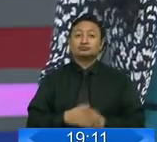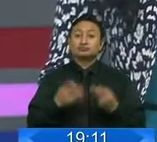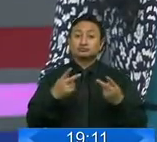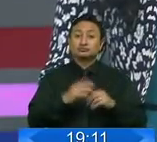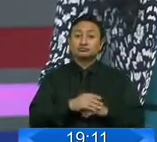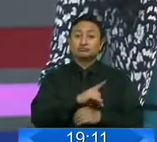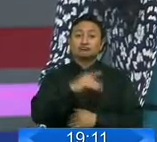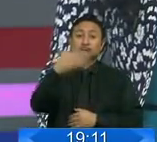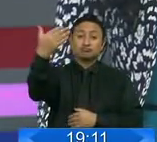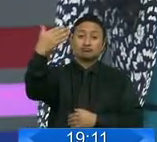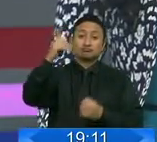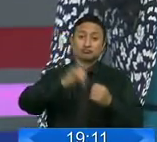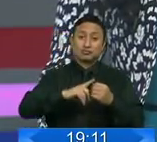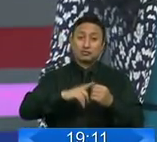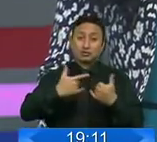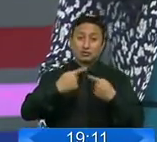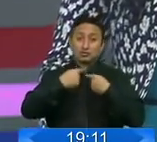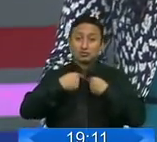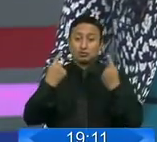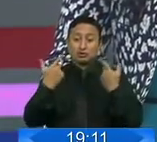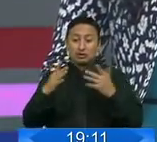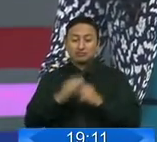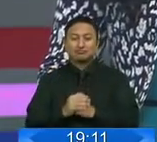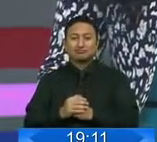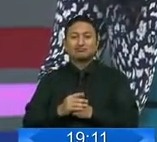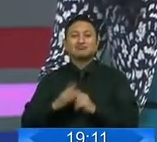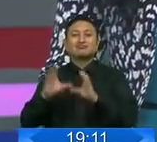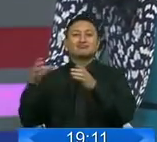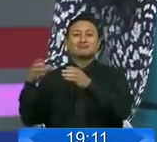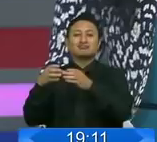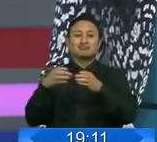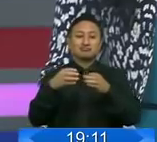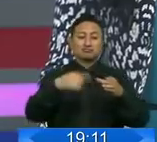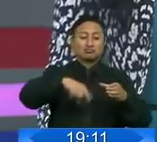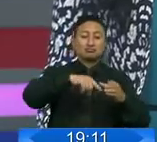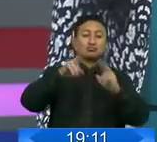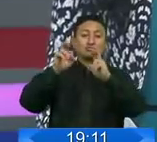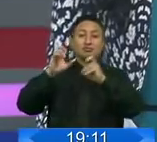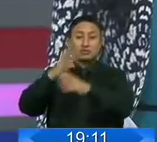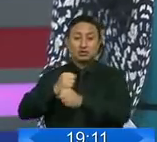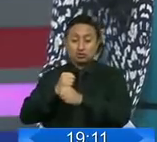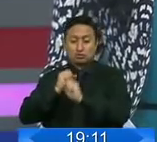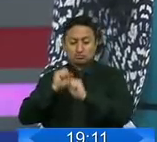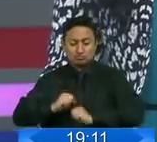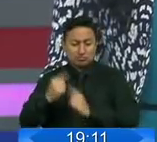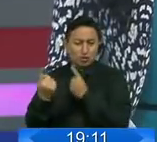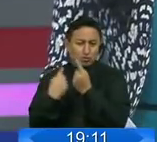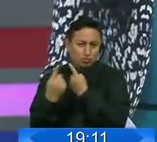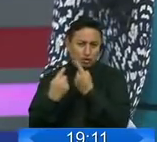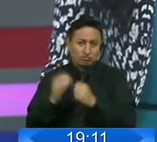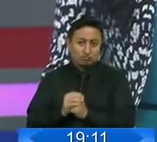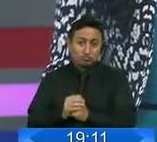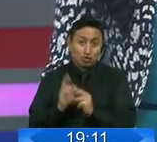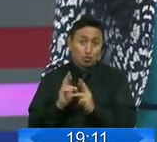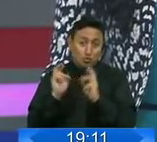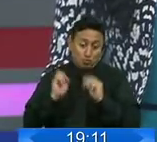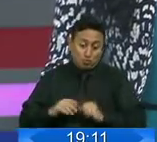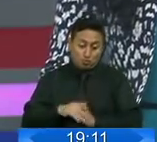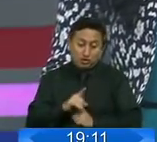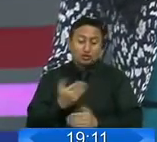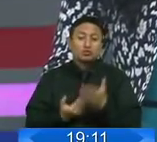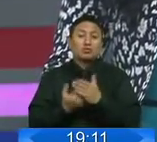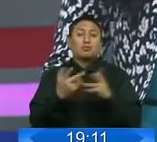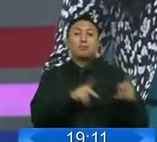de la capital anuncia que se reunirá con varios sectores encargados de temas de seguridad. Esperan poder implementar un plan para